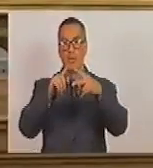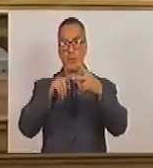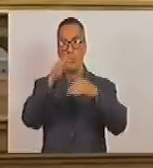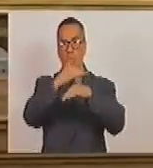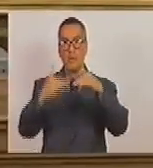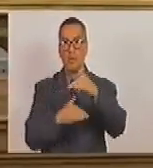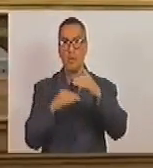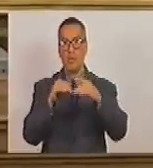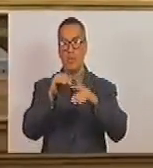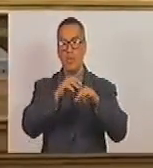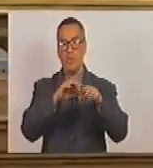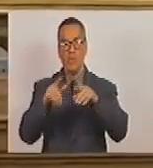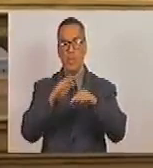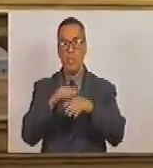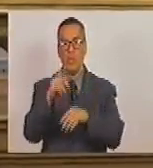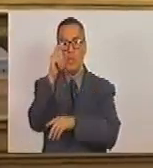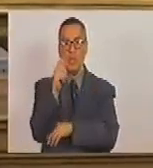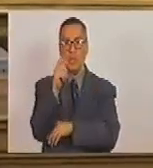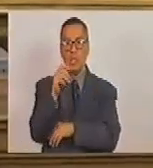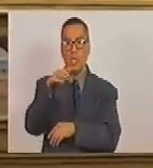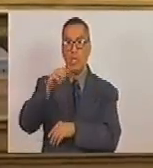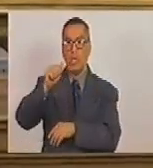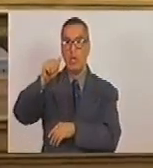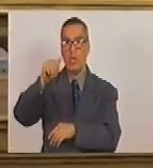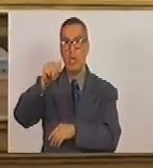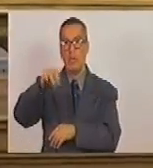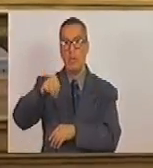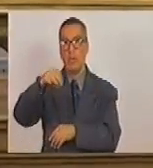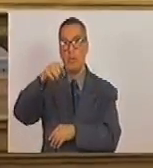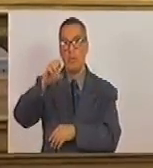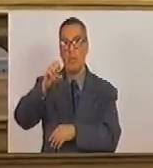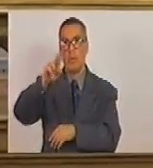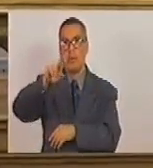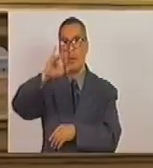vicepresidenta de la Asamblea Nacional, diputada América Pérez.